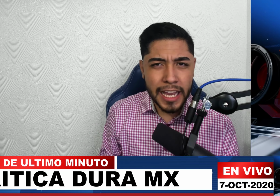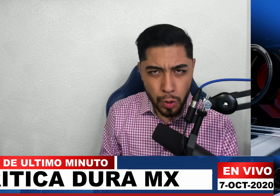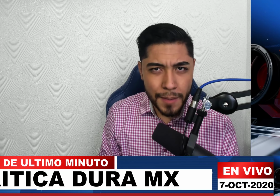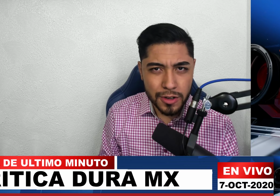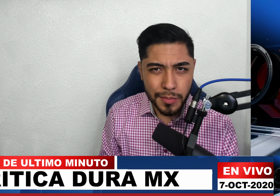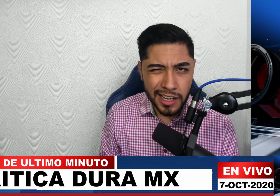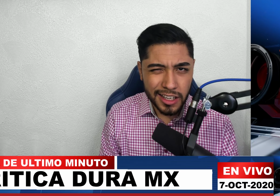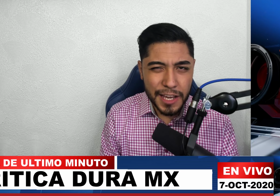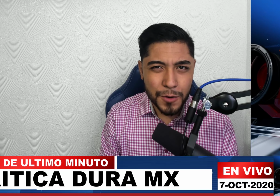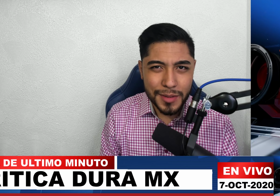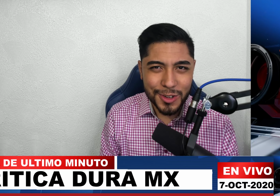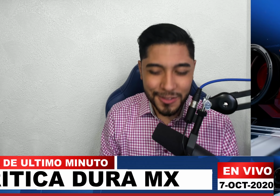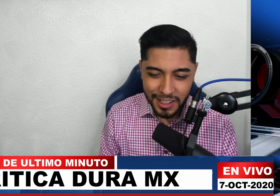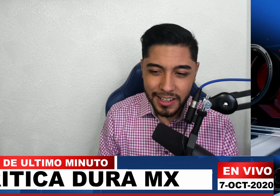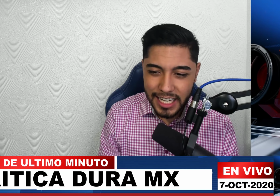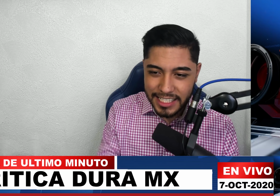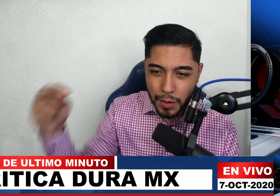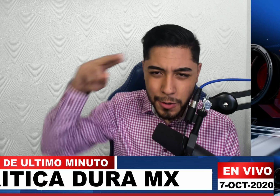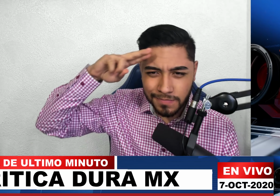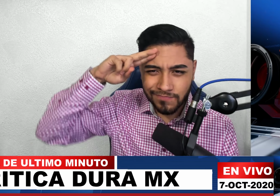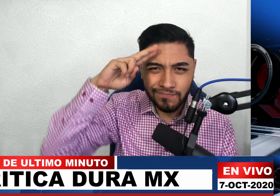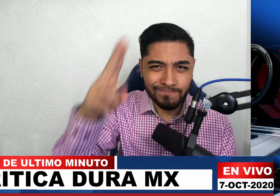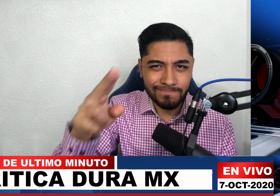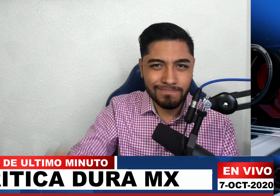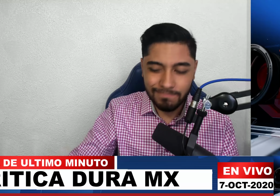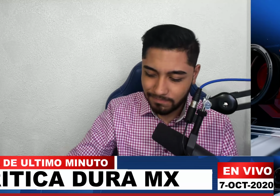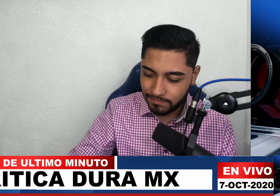en una próxima información hasta luego